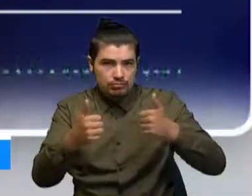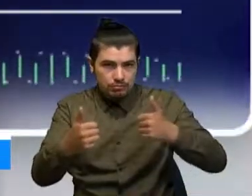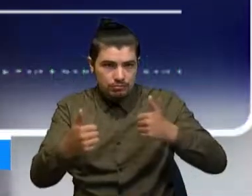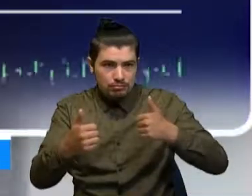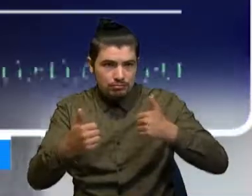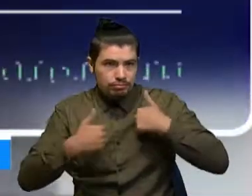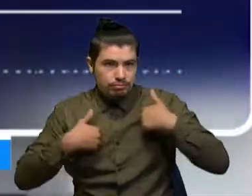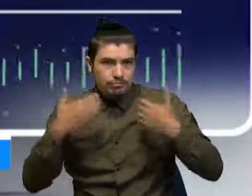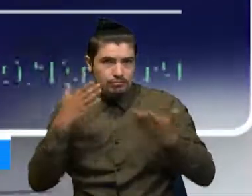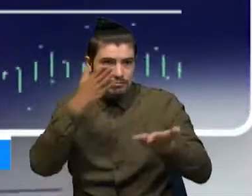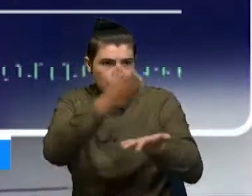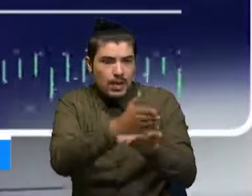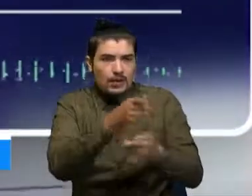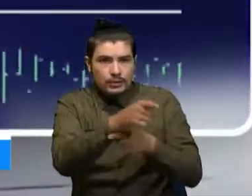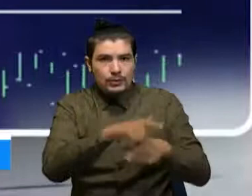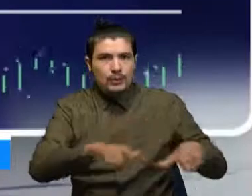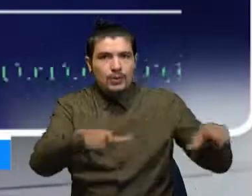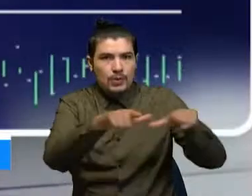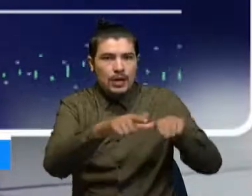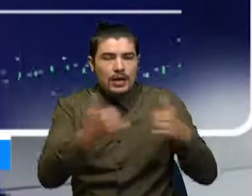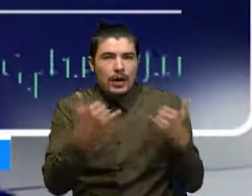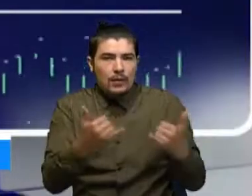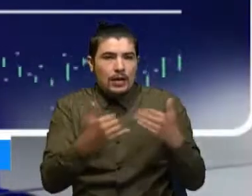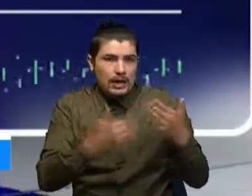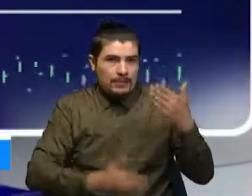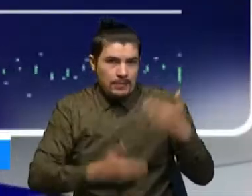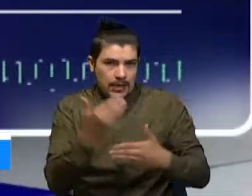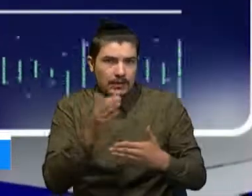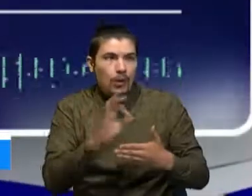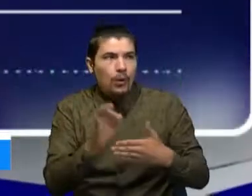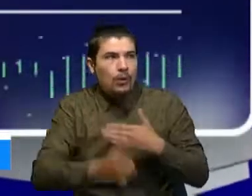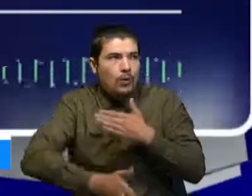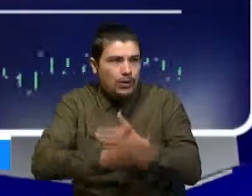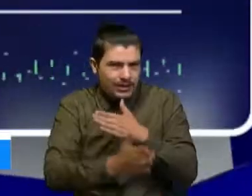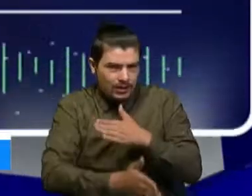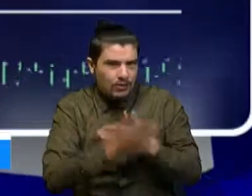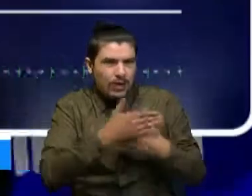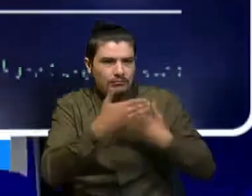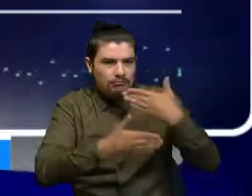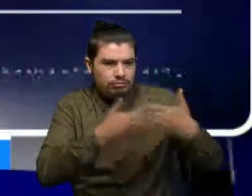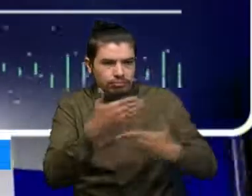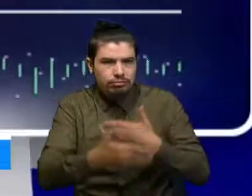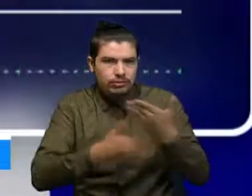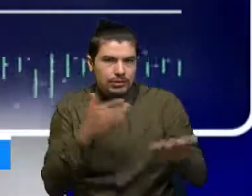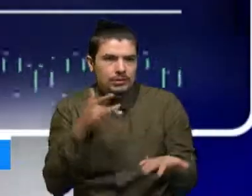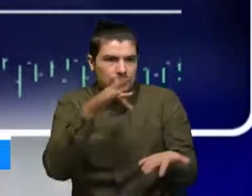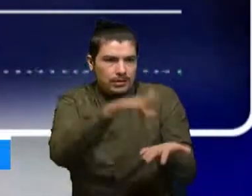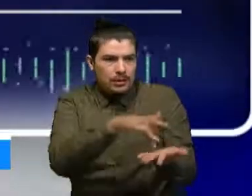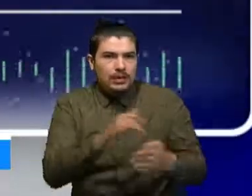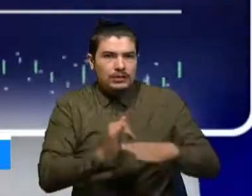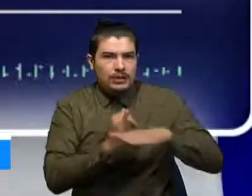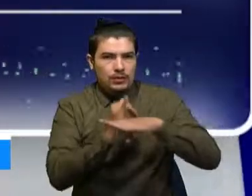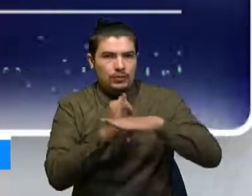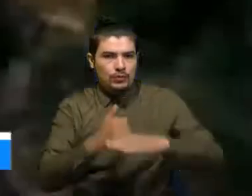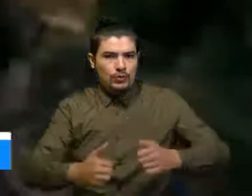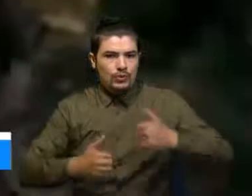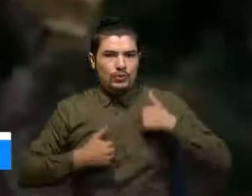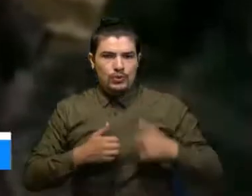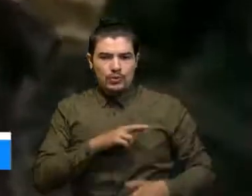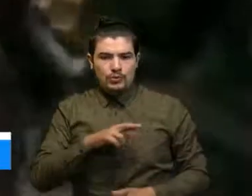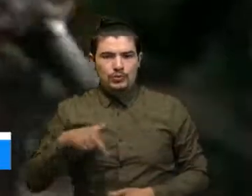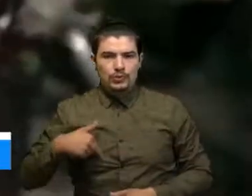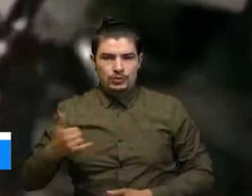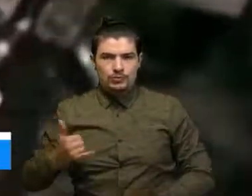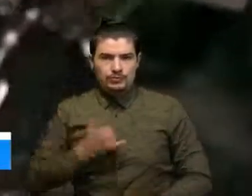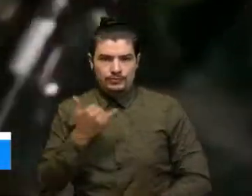empezado también y se ha dado continuidad, más que empezado, a tener una presencia institucional desde el punto de vista de nosotros.